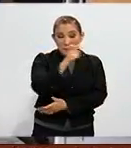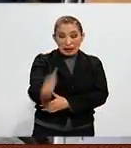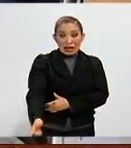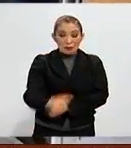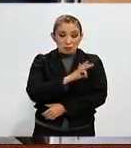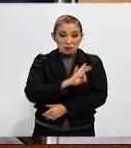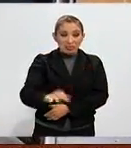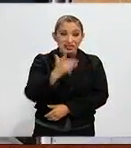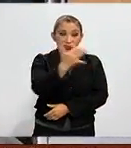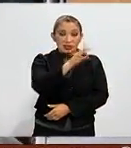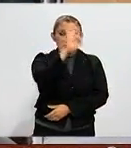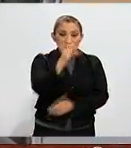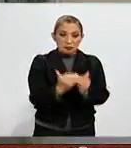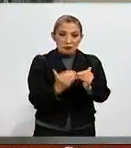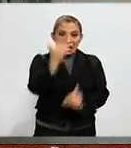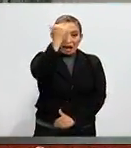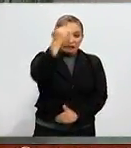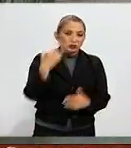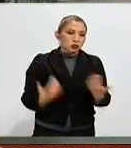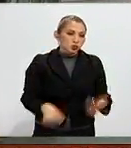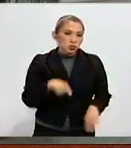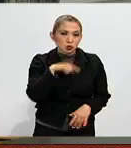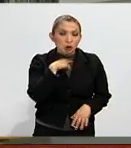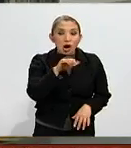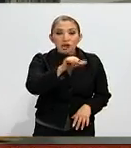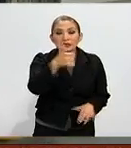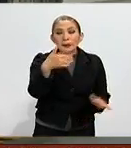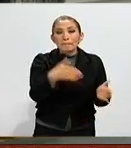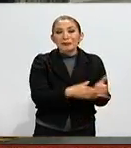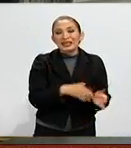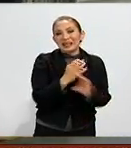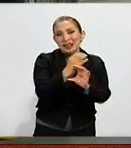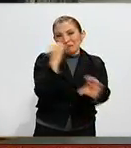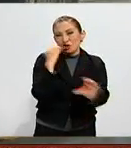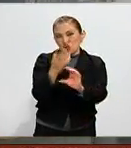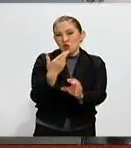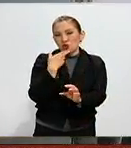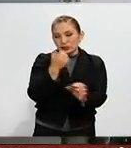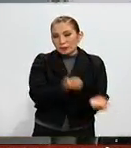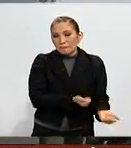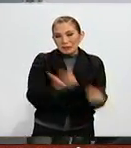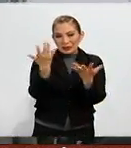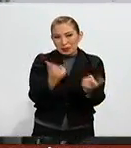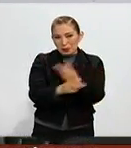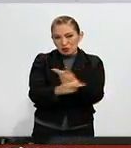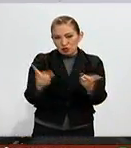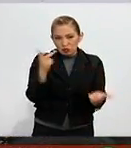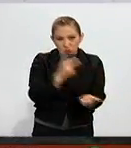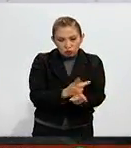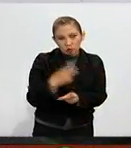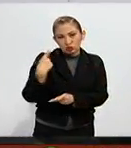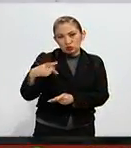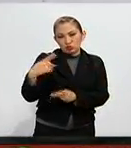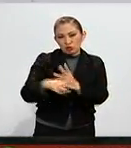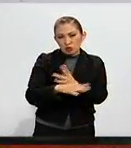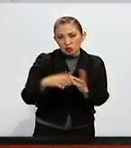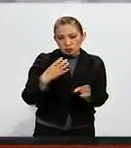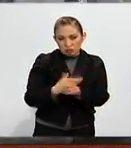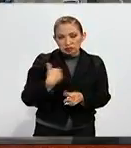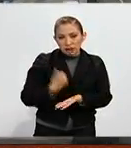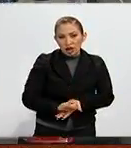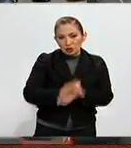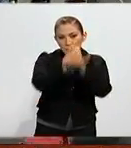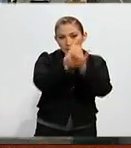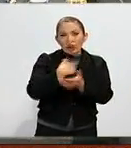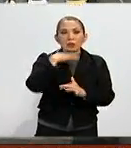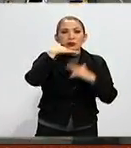hasta 50%. Afirmó que los 11,000 vehículos de carga que utiliza la industria para transportar mercancías contribuyen poco